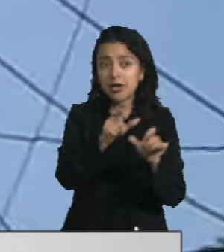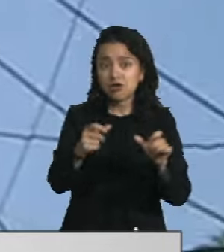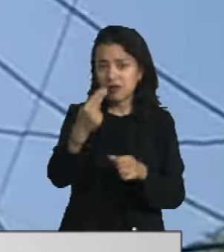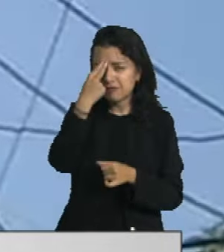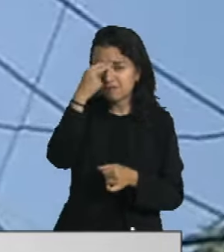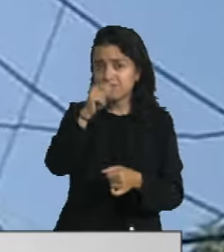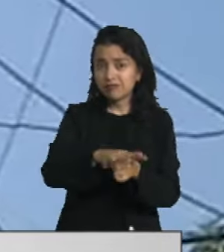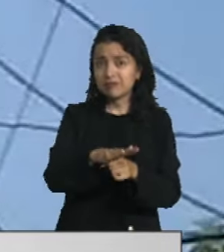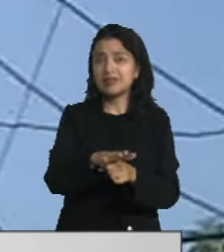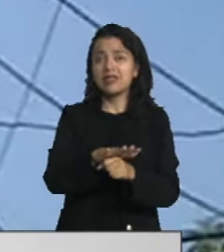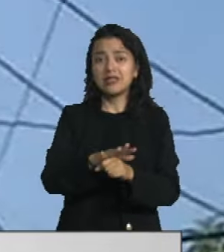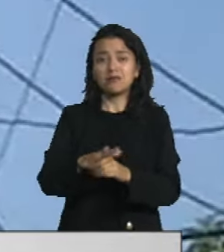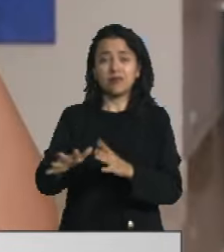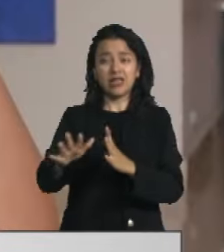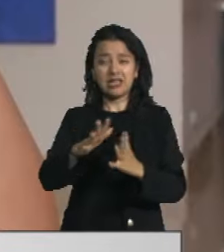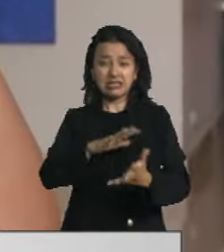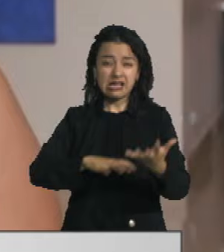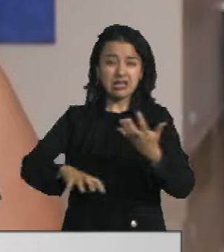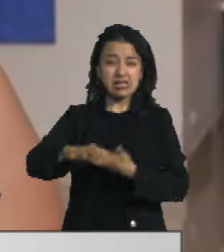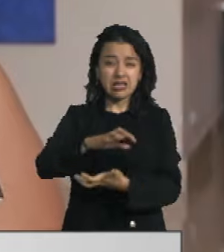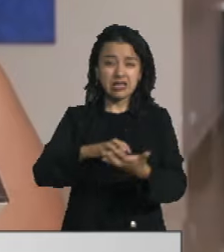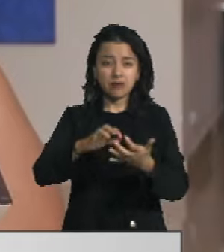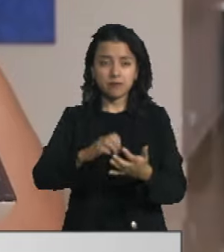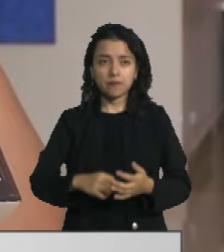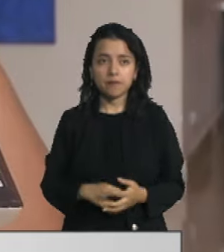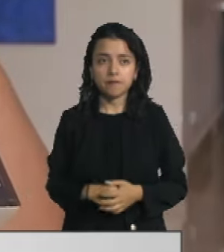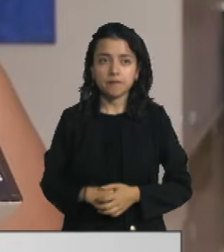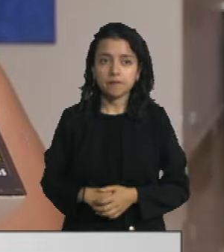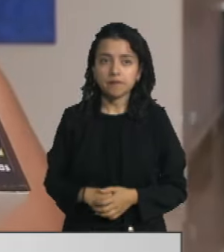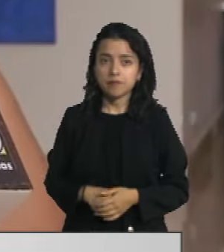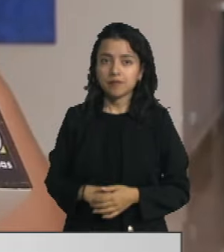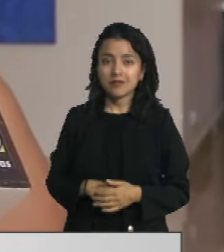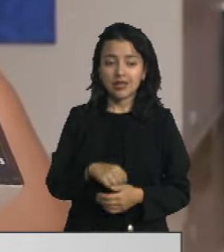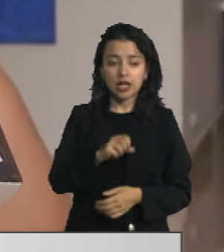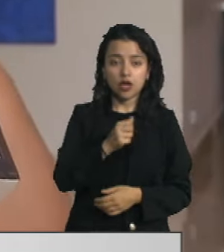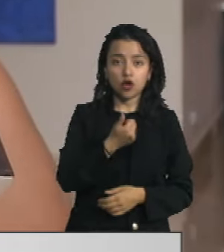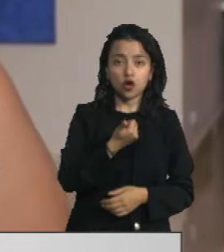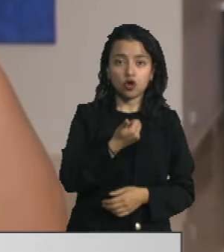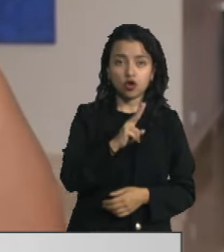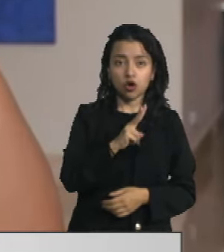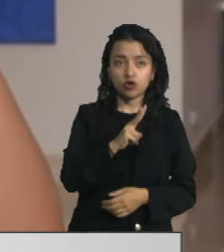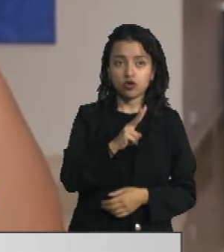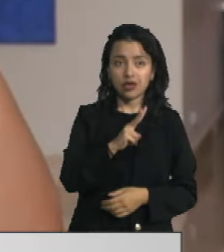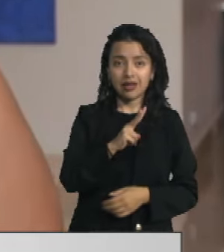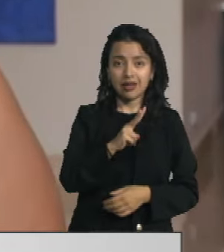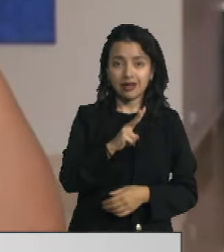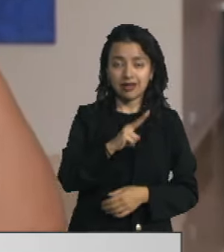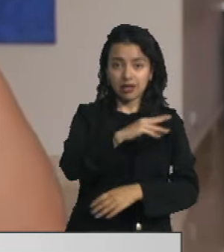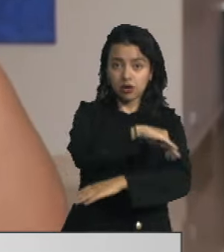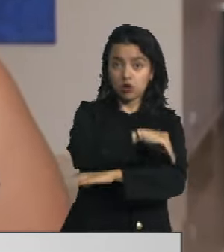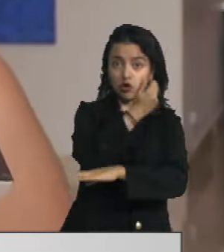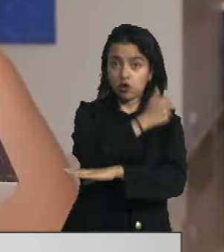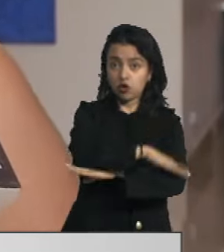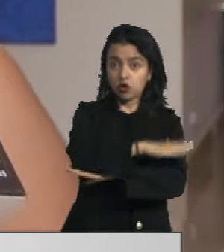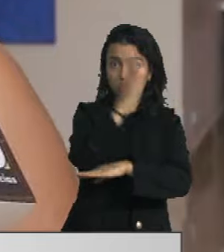los sectores subnormales. Iniciaron los racionamientos desde las 12 del día hasta las 5 de la tarde y